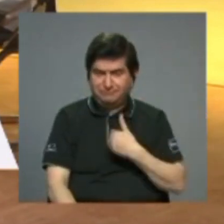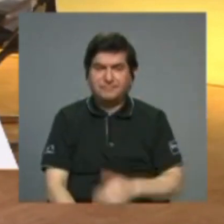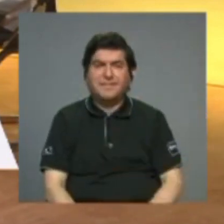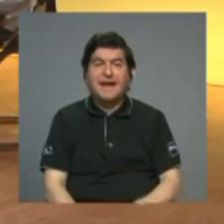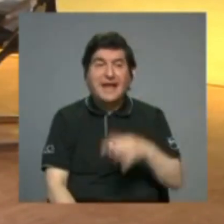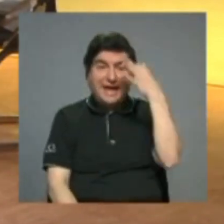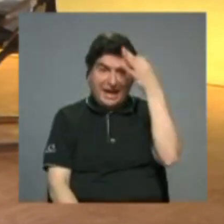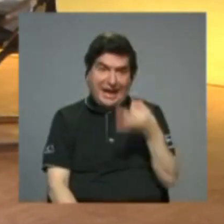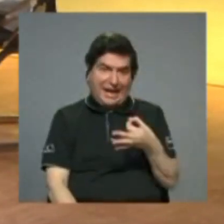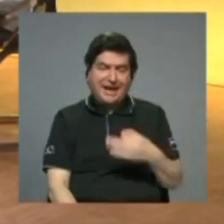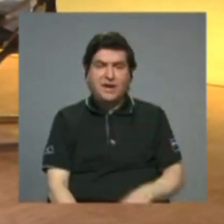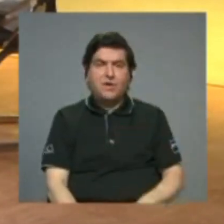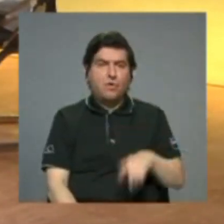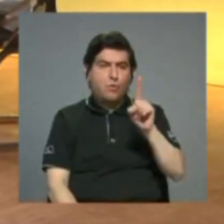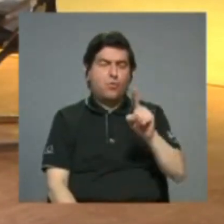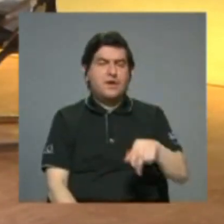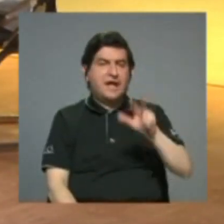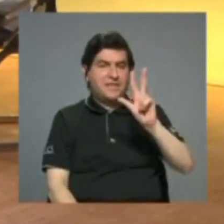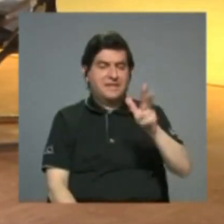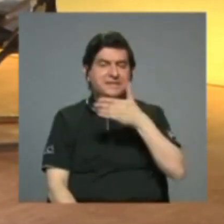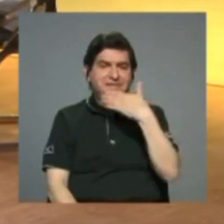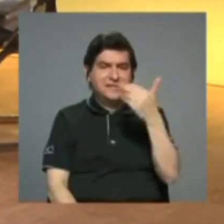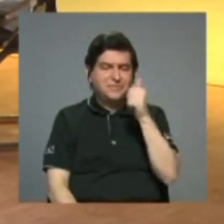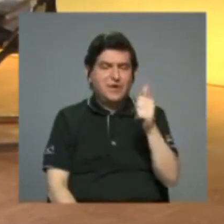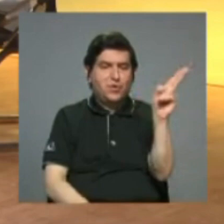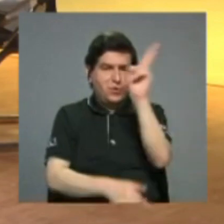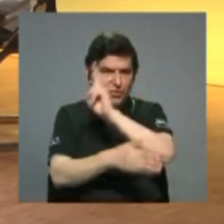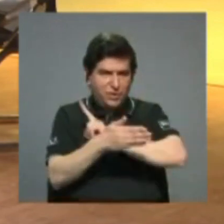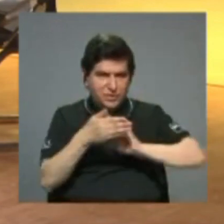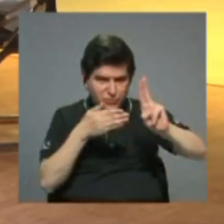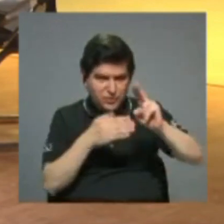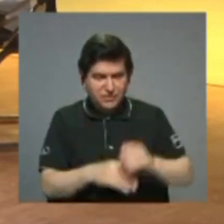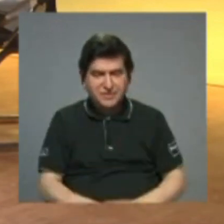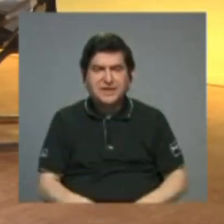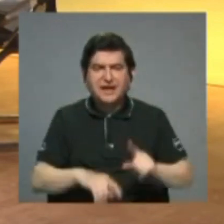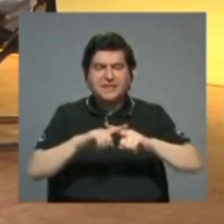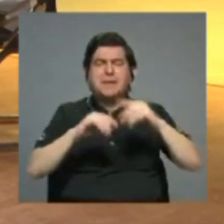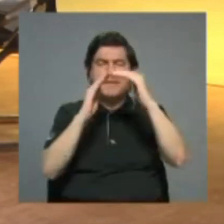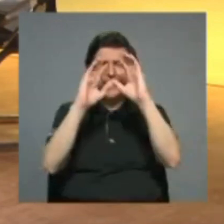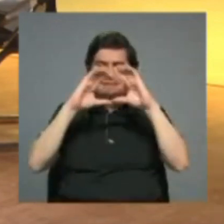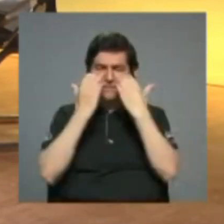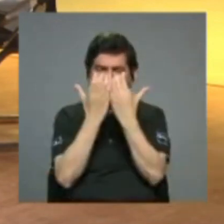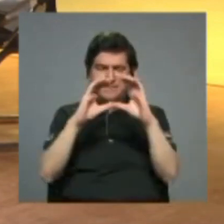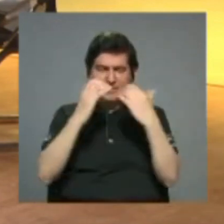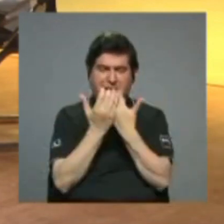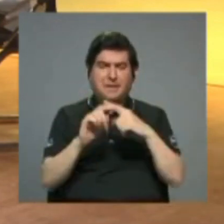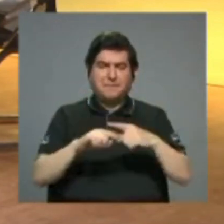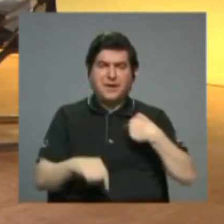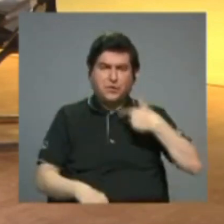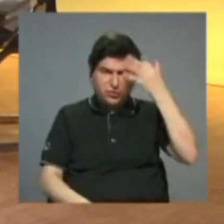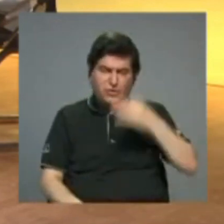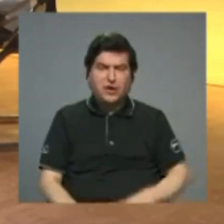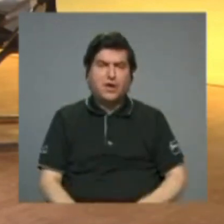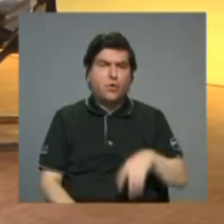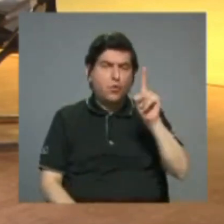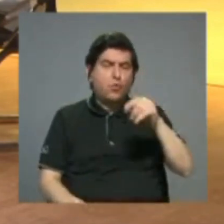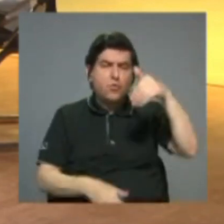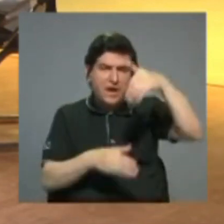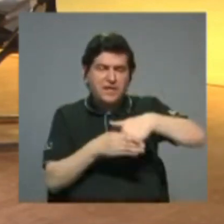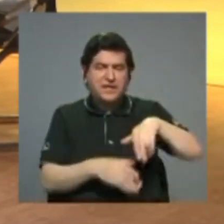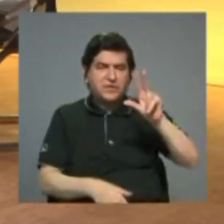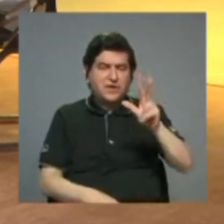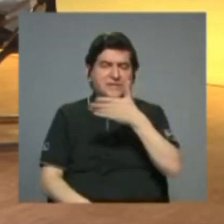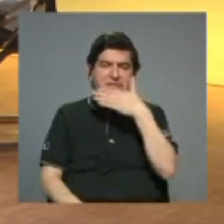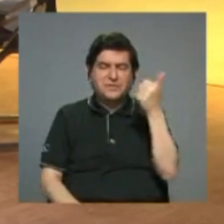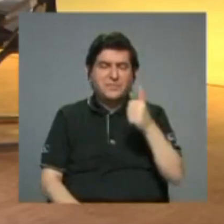creo que es una de las 3 mejores universidades, depende de la clasificación, pero creo que es una de las 3 mejores universidades de América